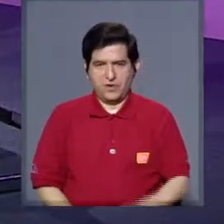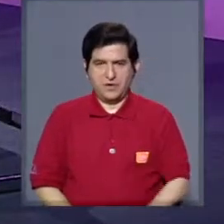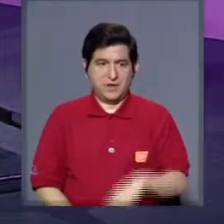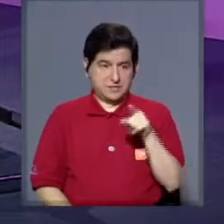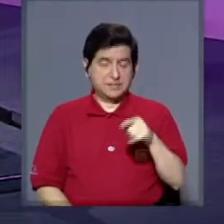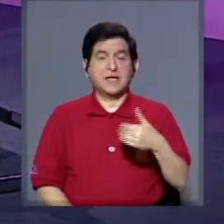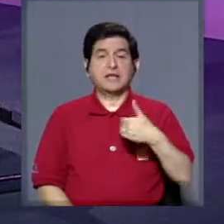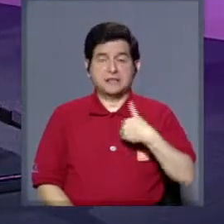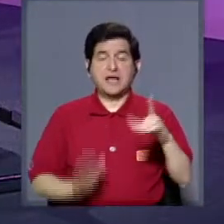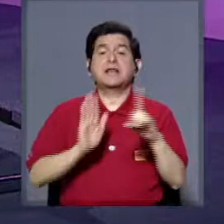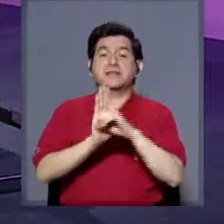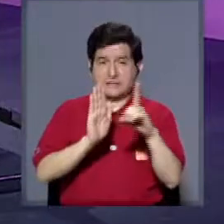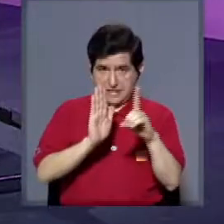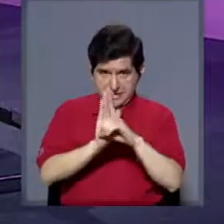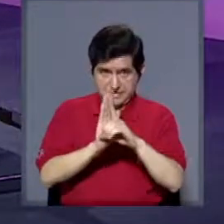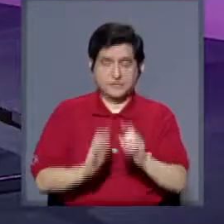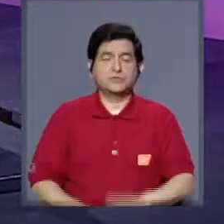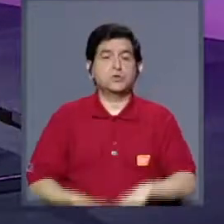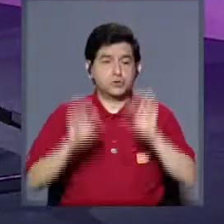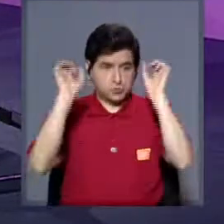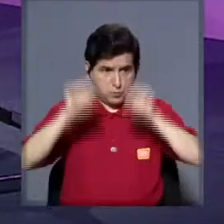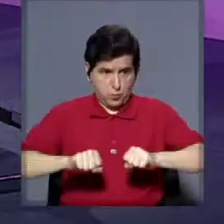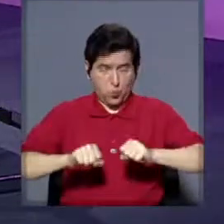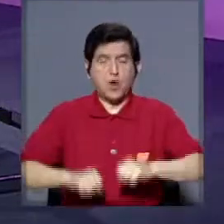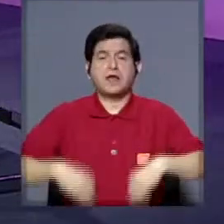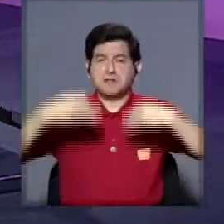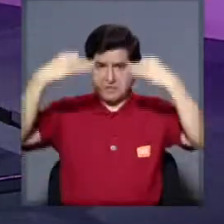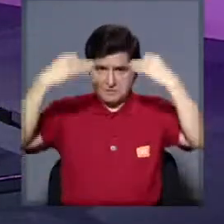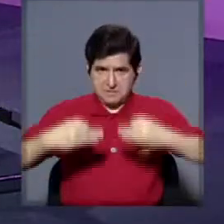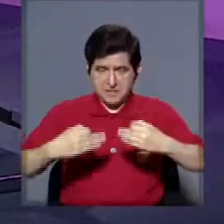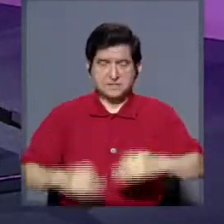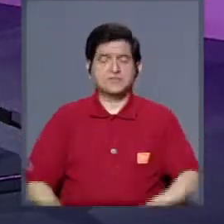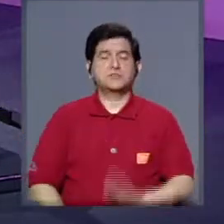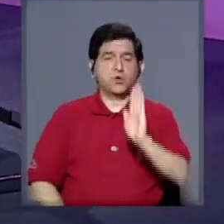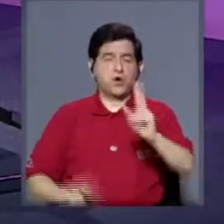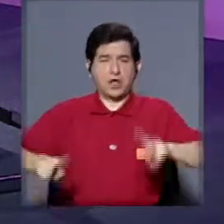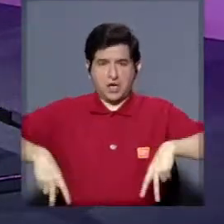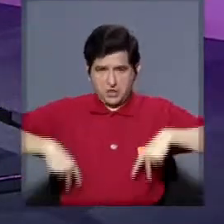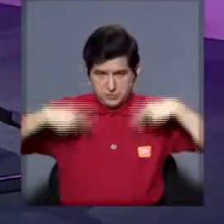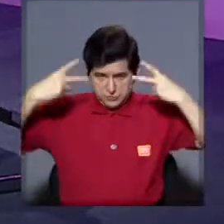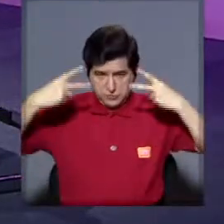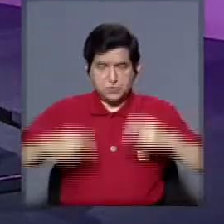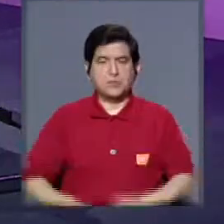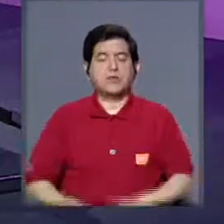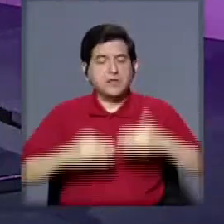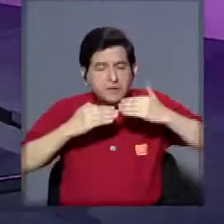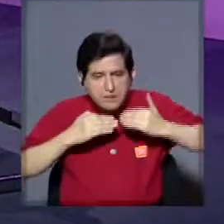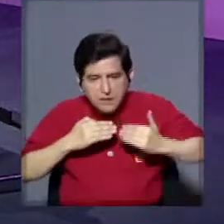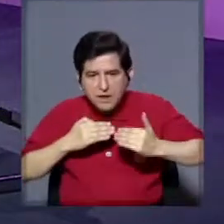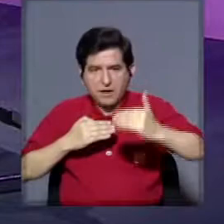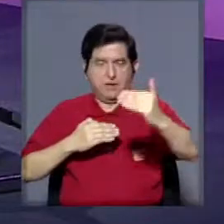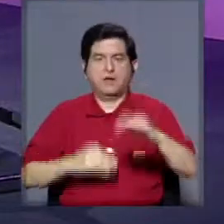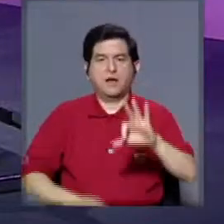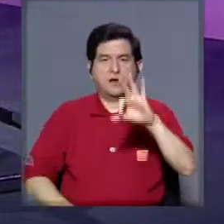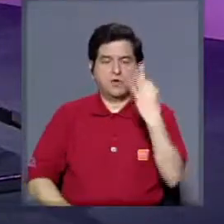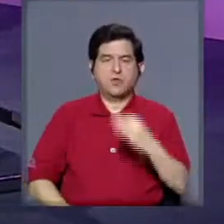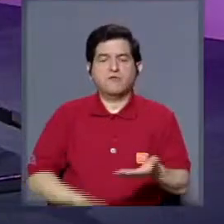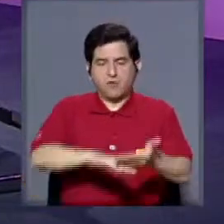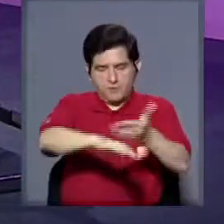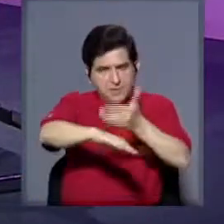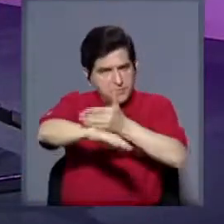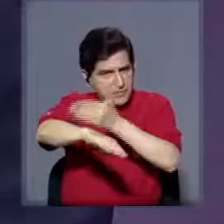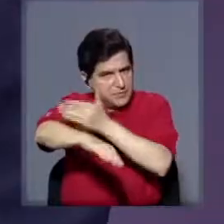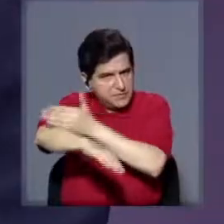sujetas de derecho es verdad que pueden tomar decisiones sobre sus vidas a lo largo de gamos de manera gradual y